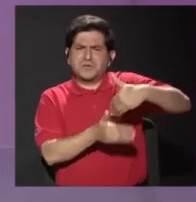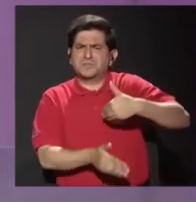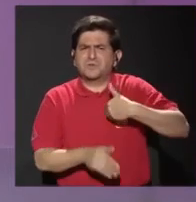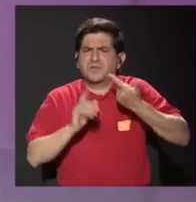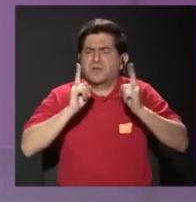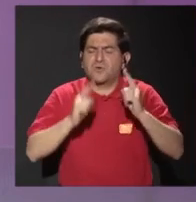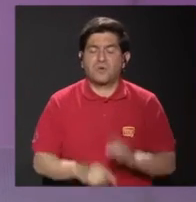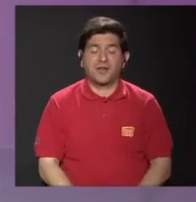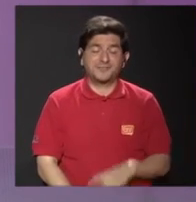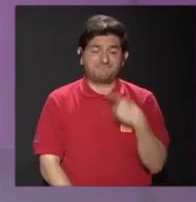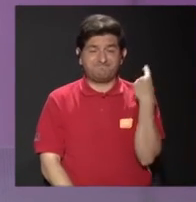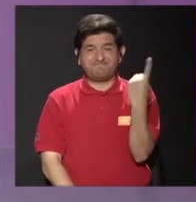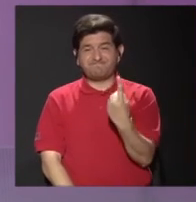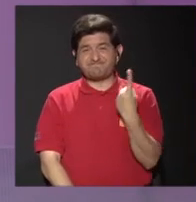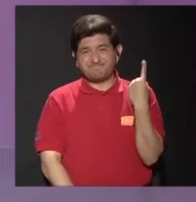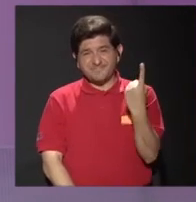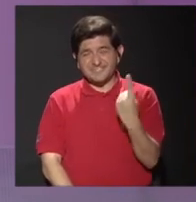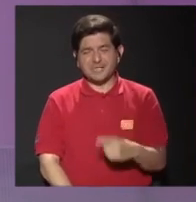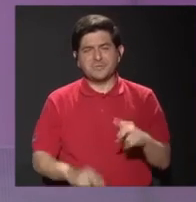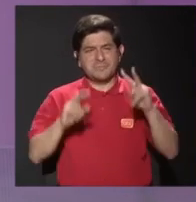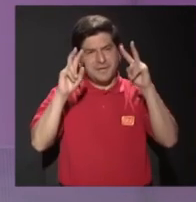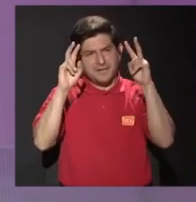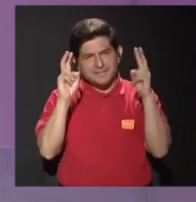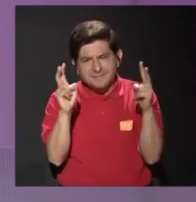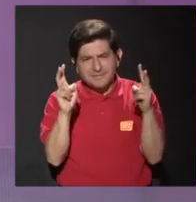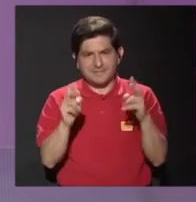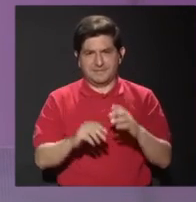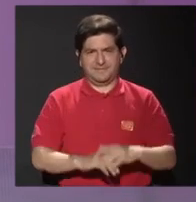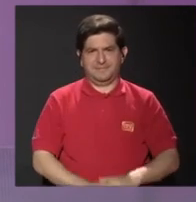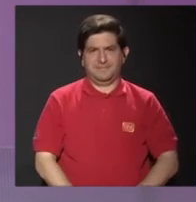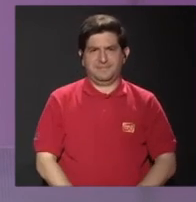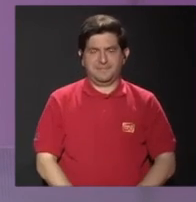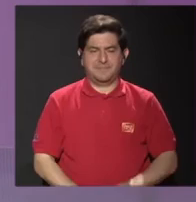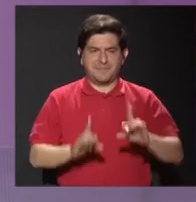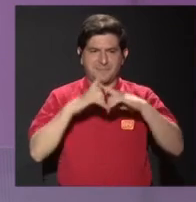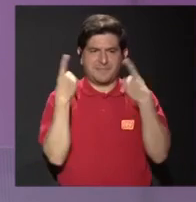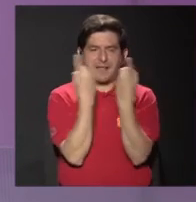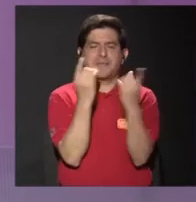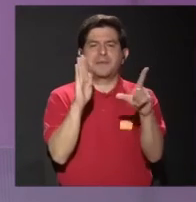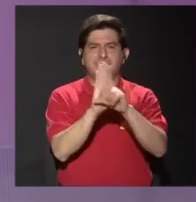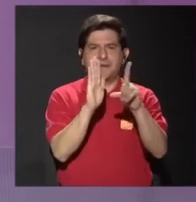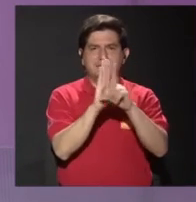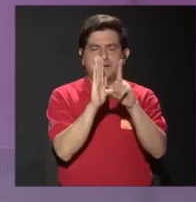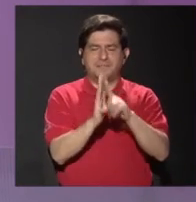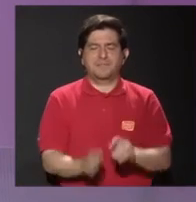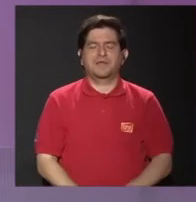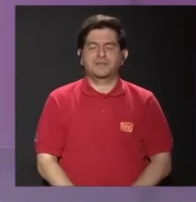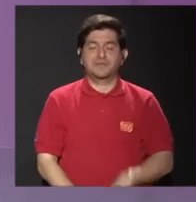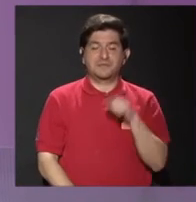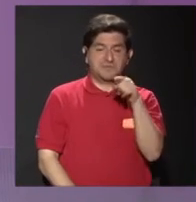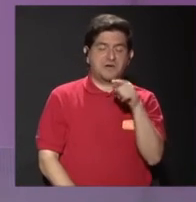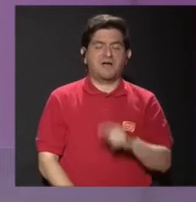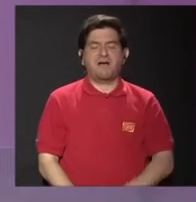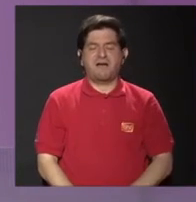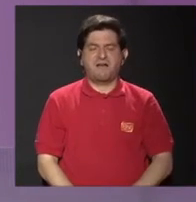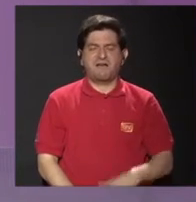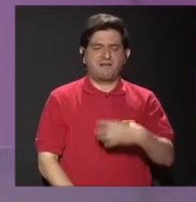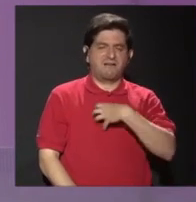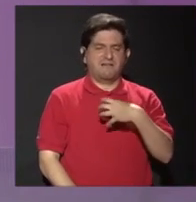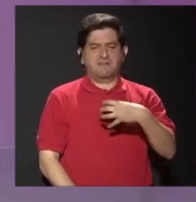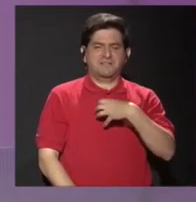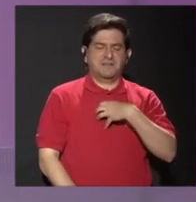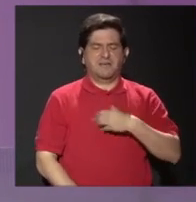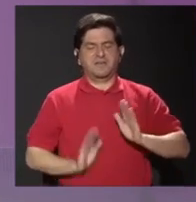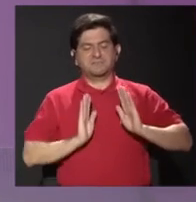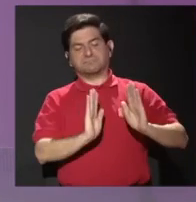de siempre hay digamos un tema por parte del departamento legal de la caja y objeciones por parte del